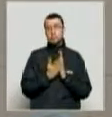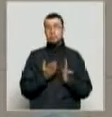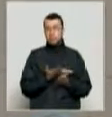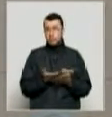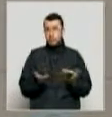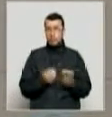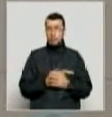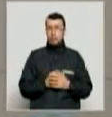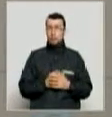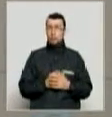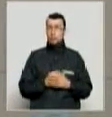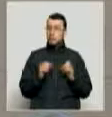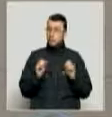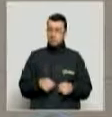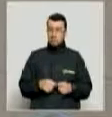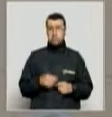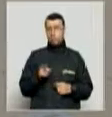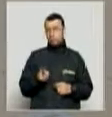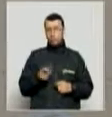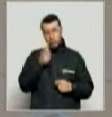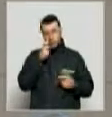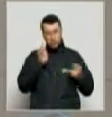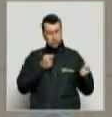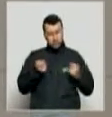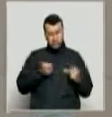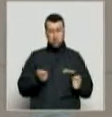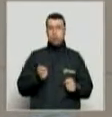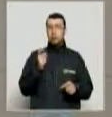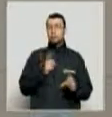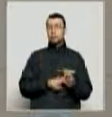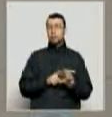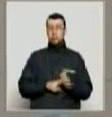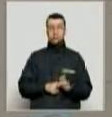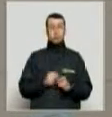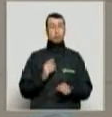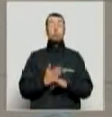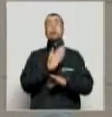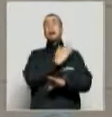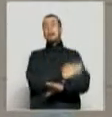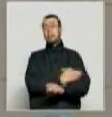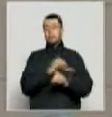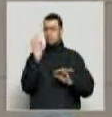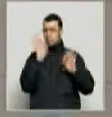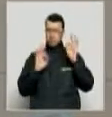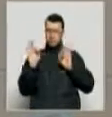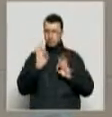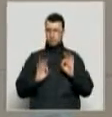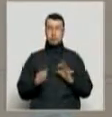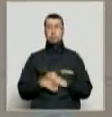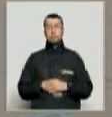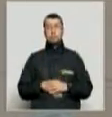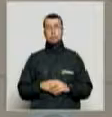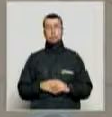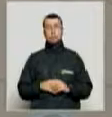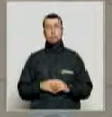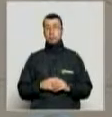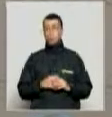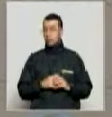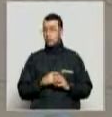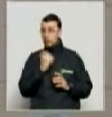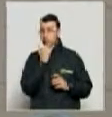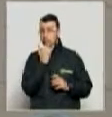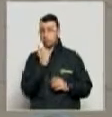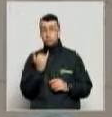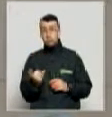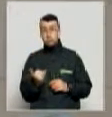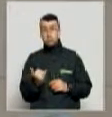análisis para poder hacer análisis muy adecuados y deductivos y una preparación lo más adecuada posible. Entonces, este examen, además